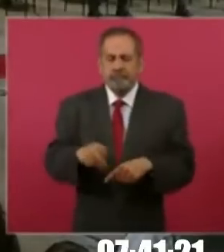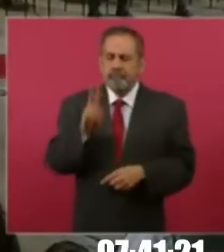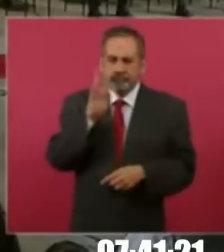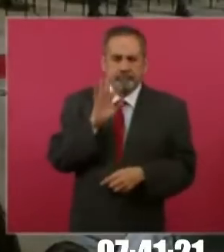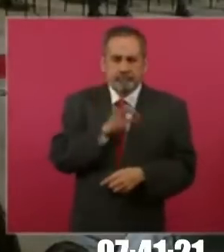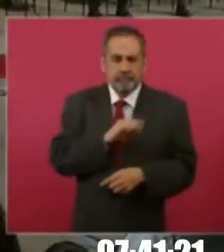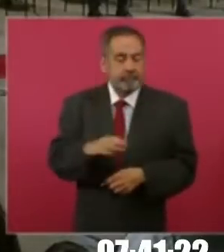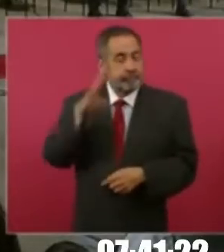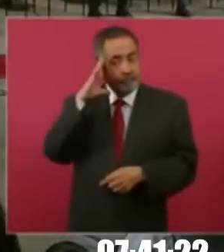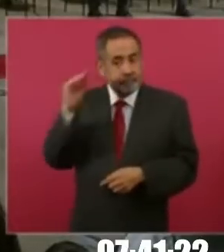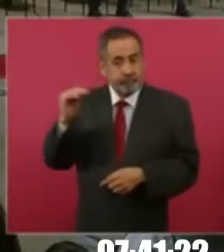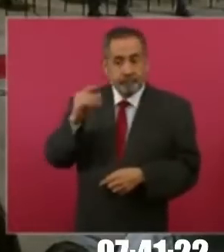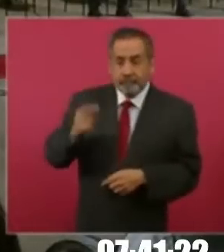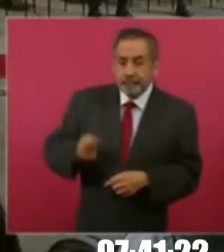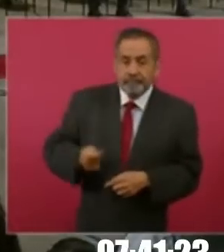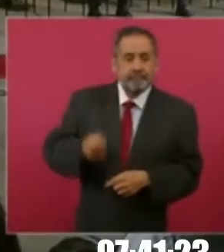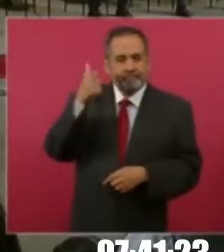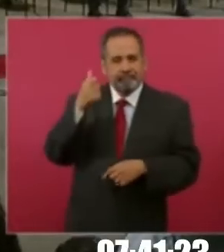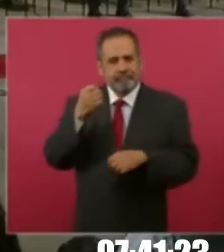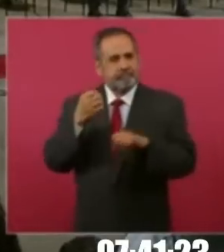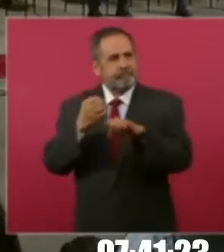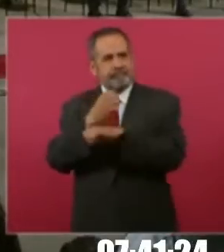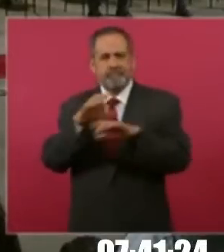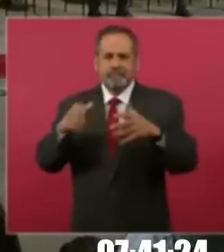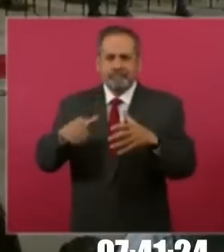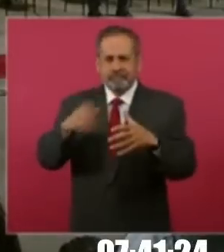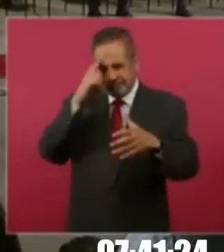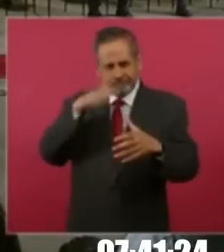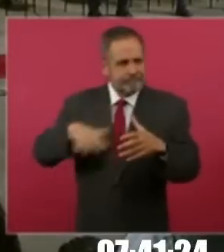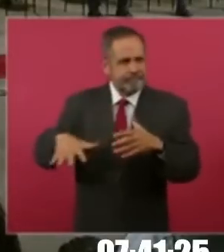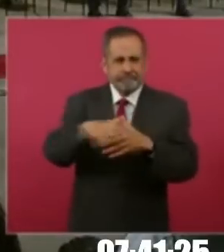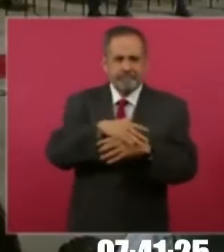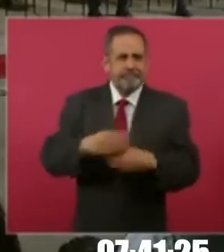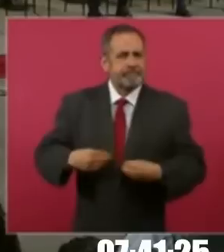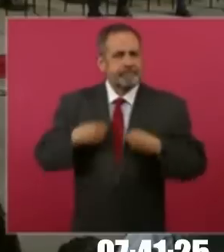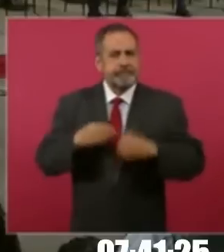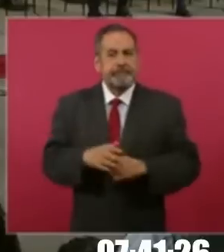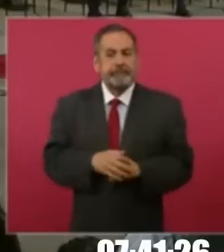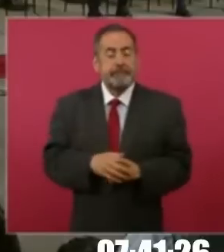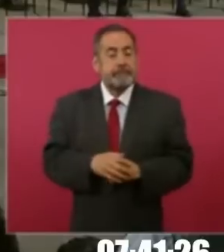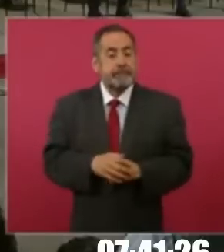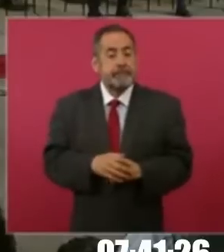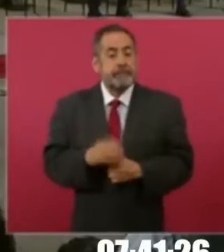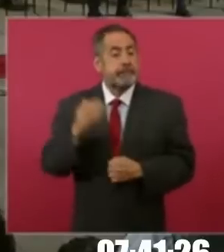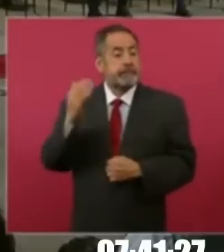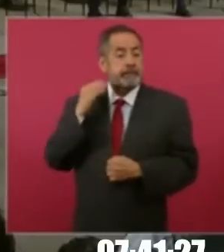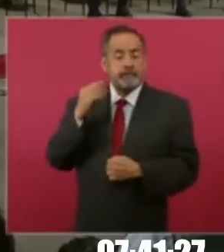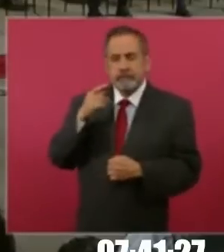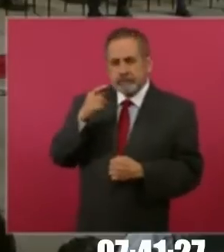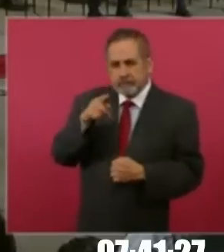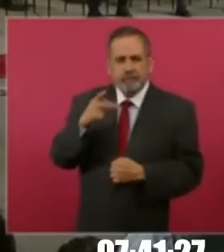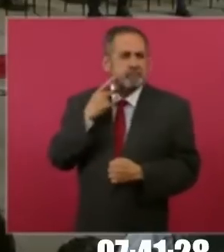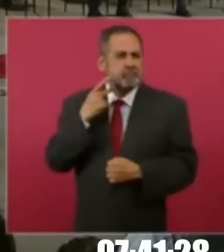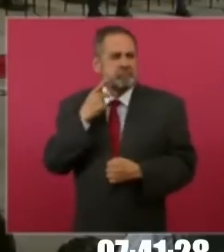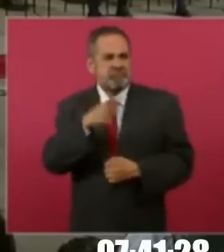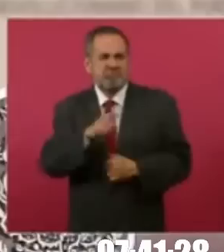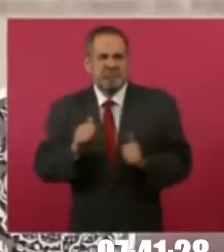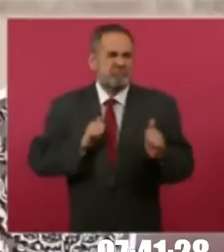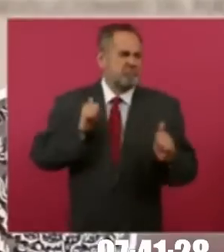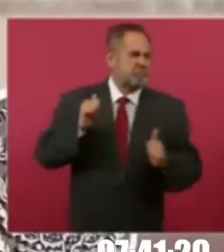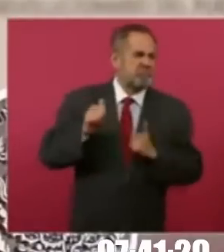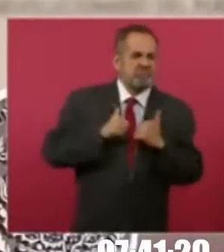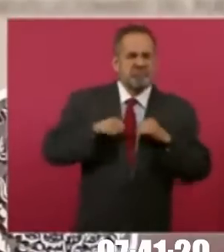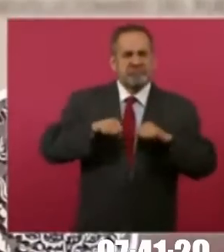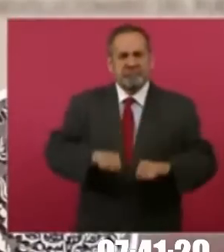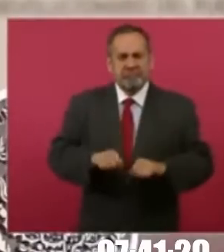permitido que Colima fuera de los primeros estados en vivir este proceso hay quienes ven La política como una lucha para obtener espacios de poder y